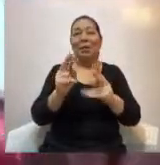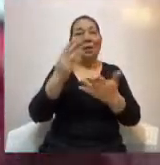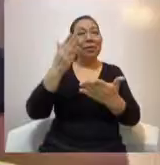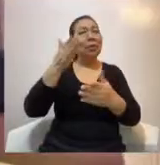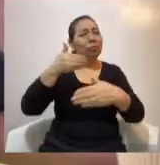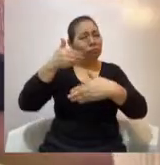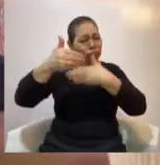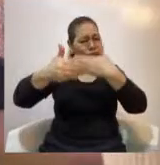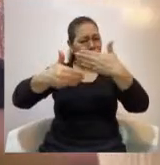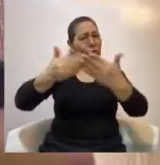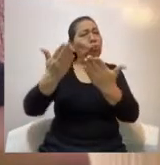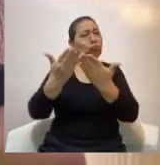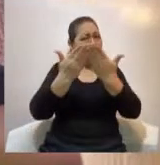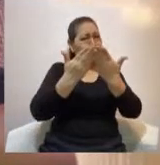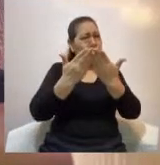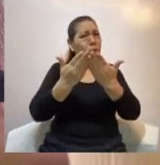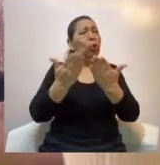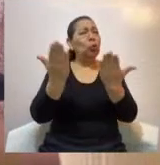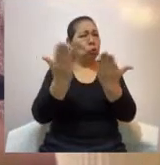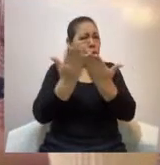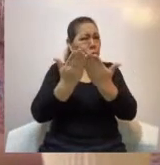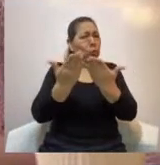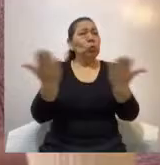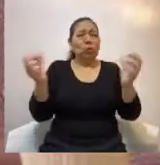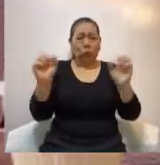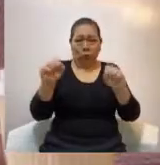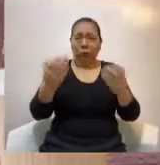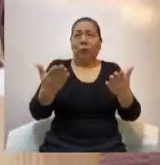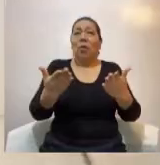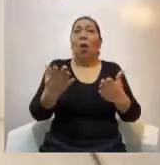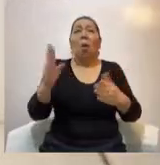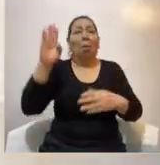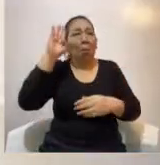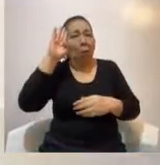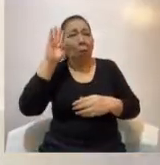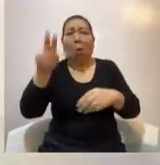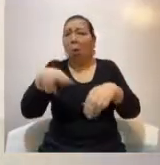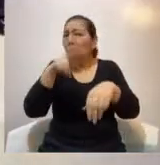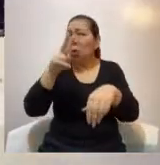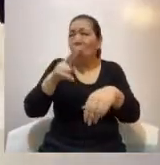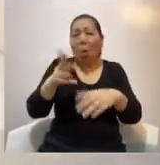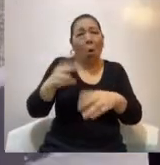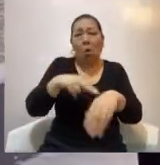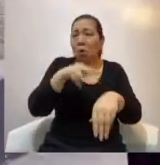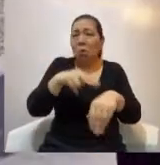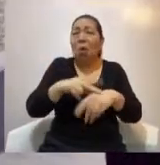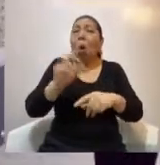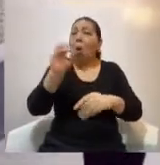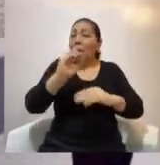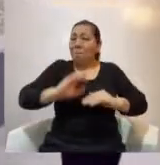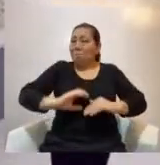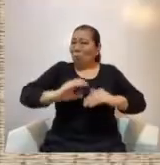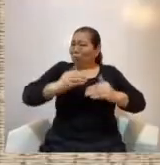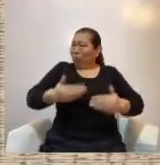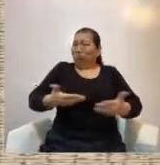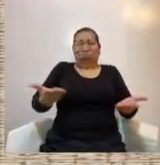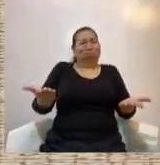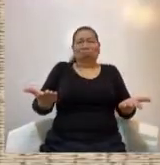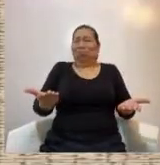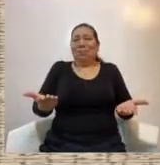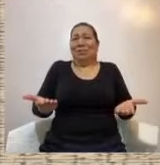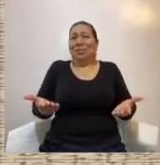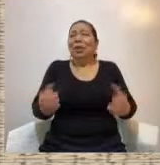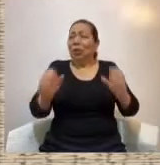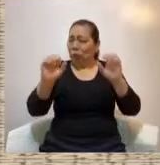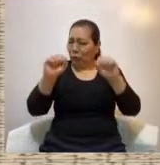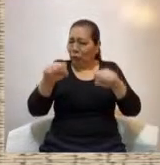vean impedidas de seguir estudiando una carrera, sea civil o militar, por razones de embarazo,